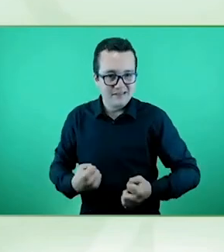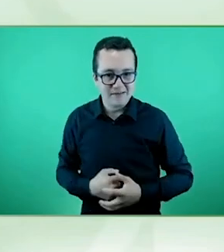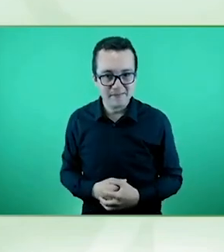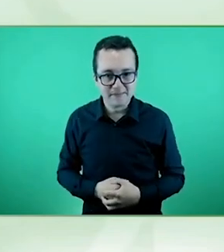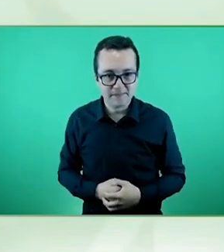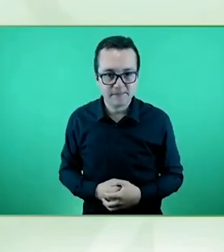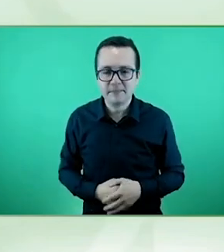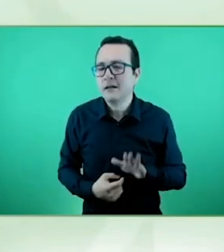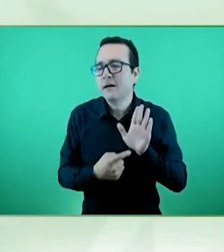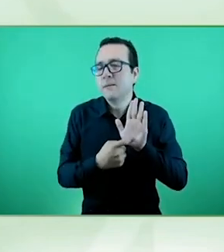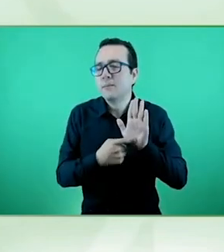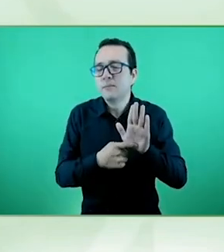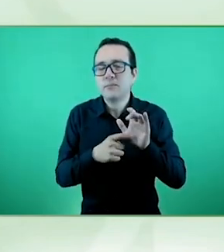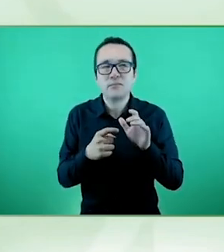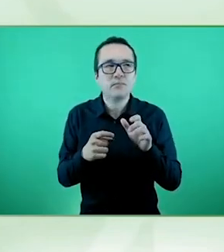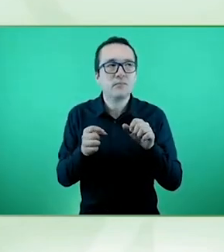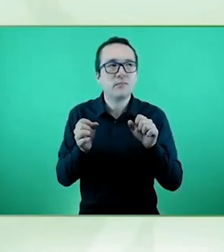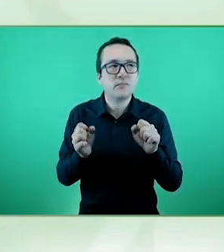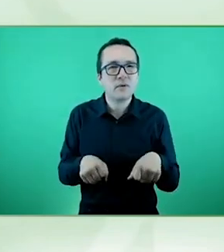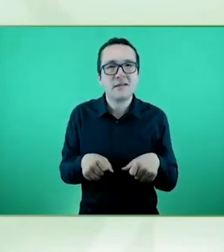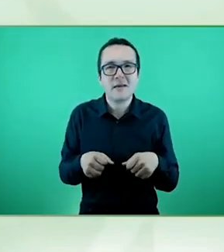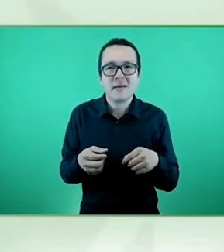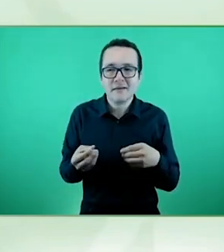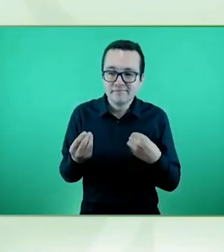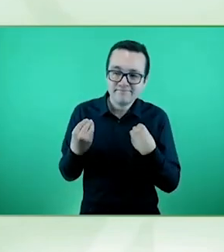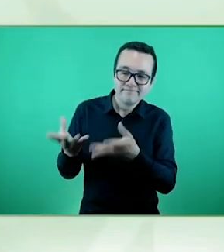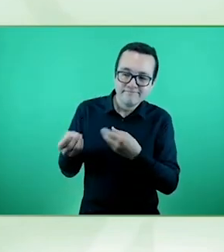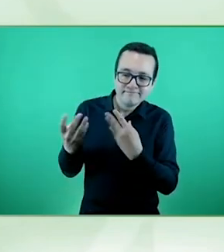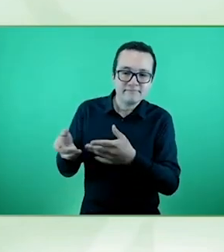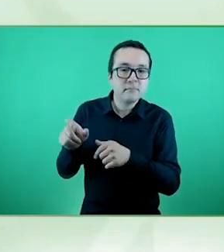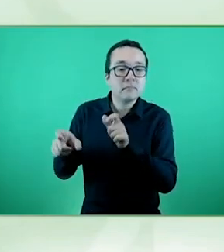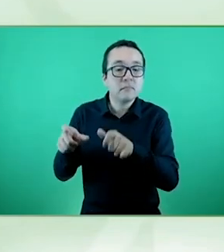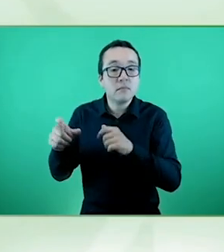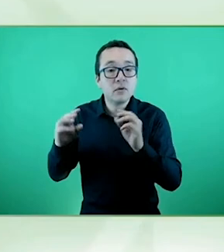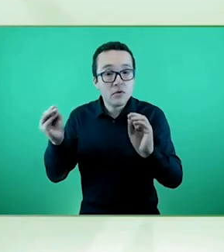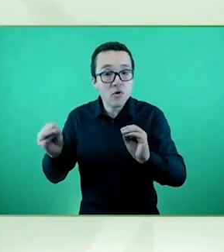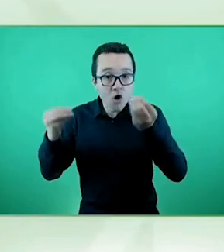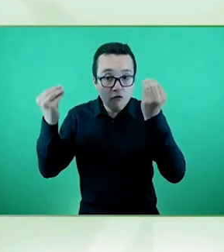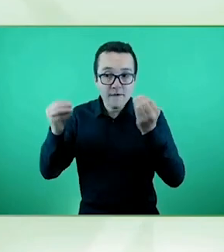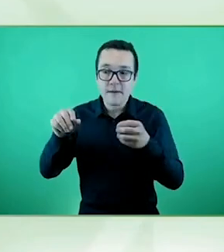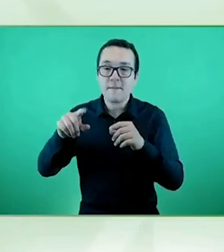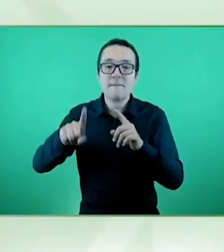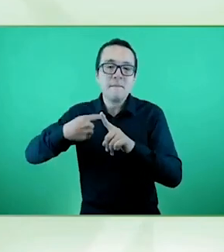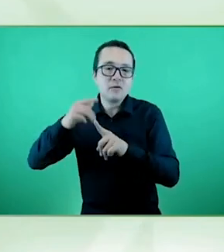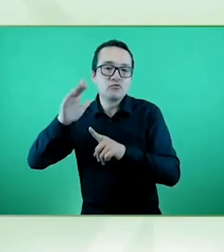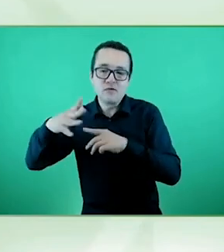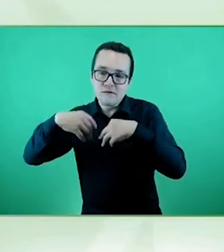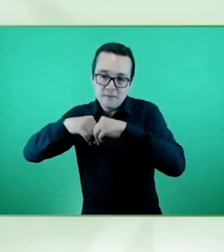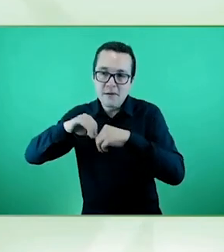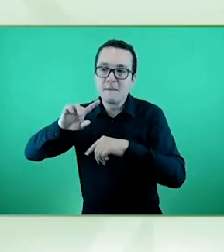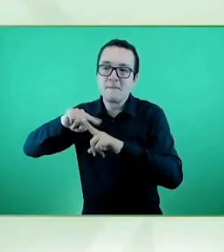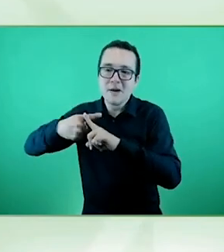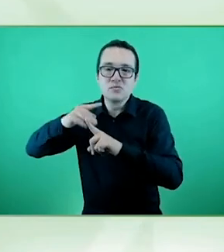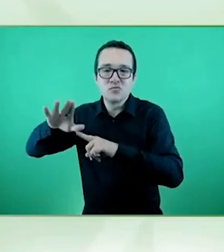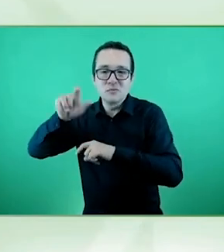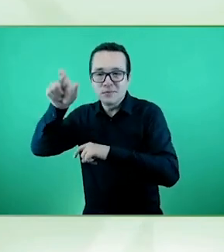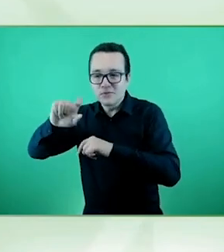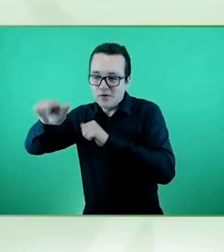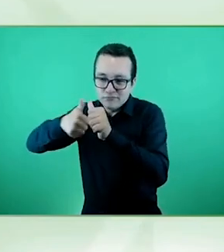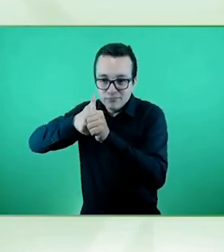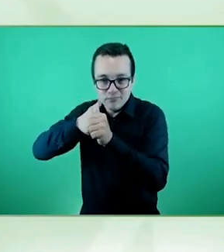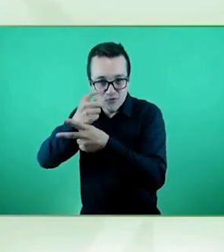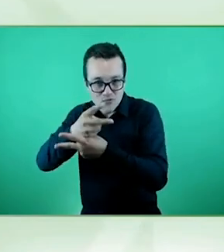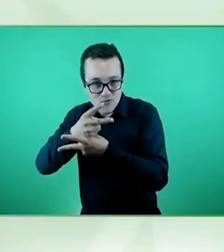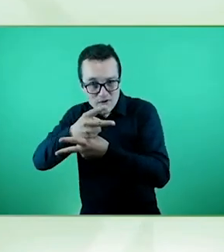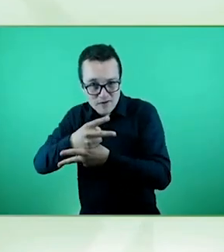herramientas para que estos jóvenes y sus cuidadoras y sus familias puedan producir